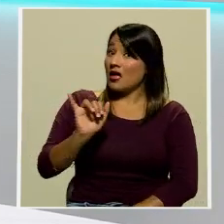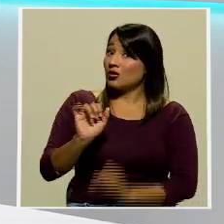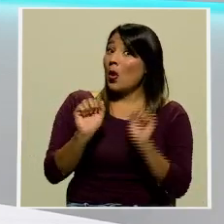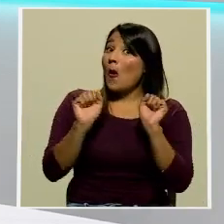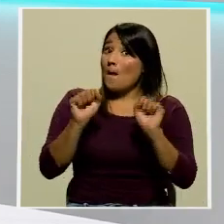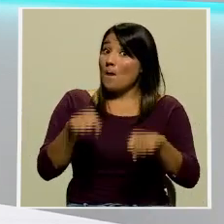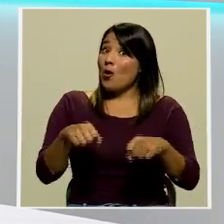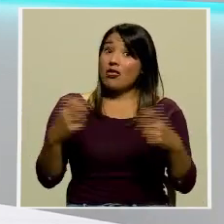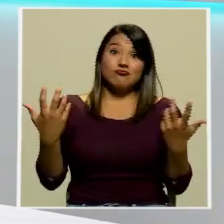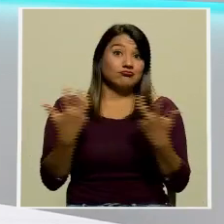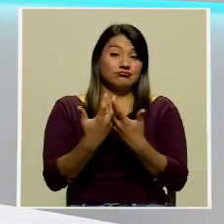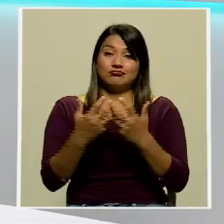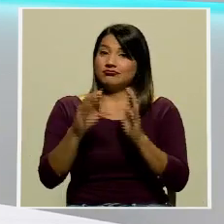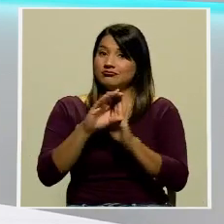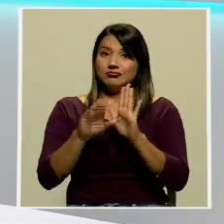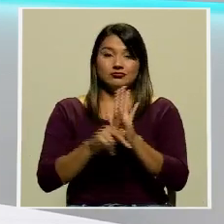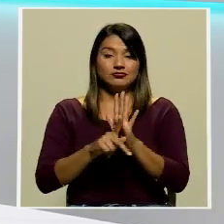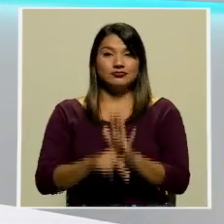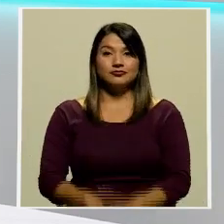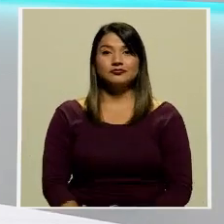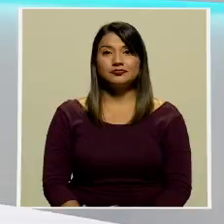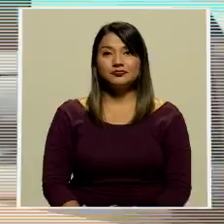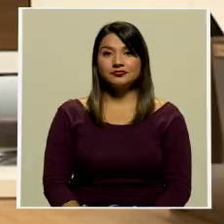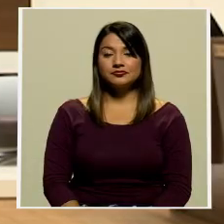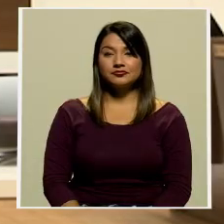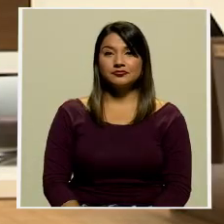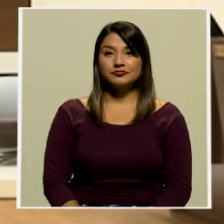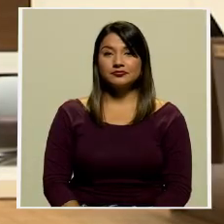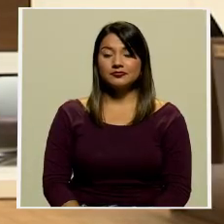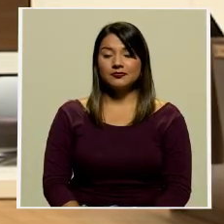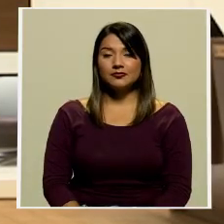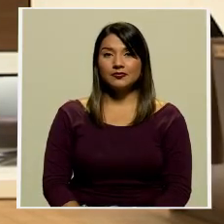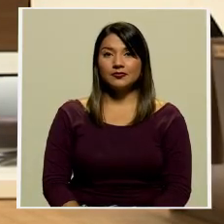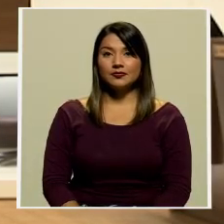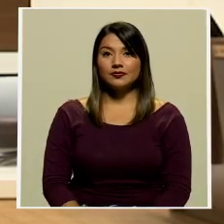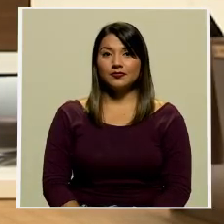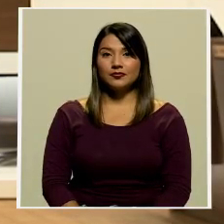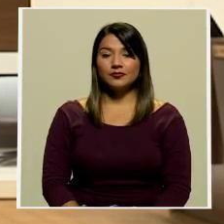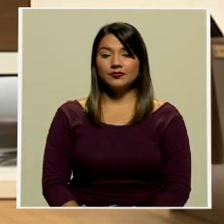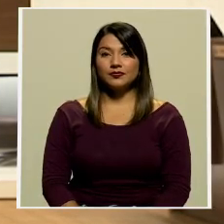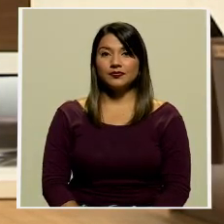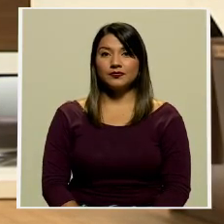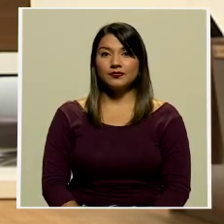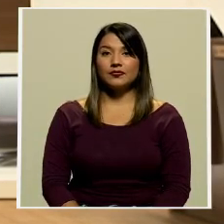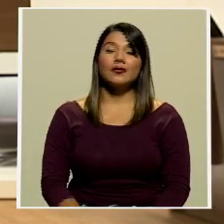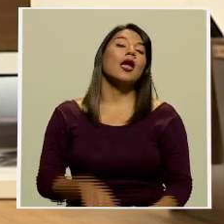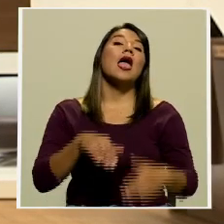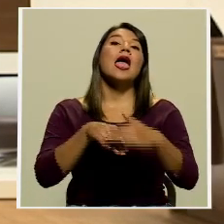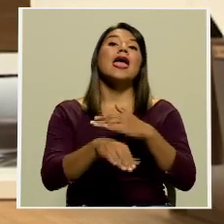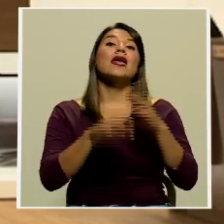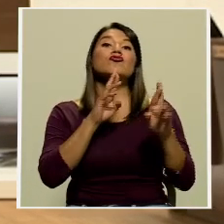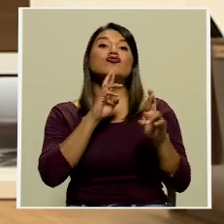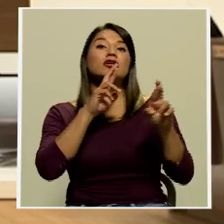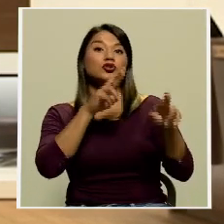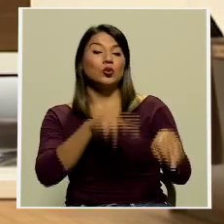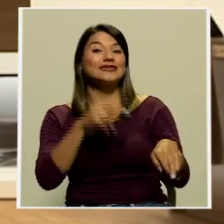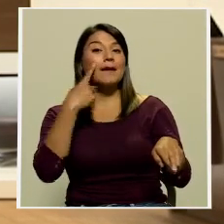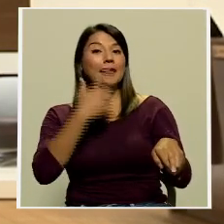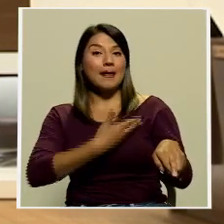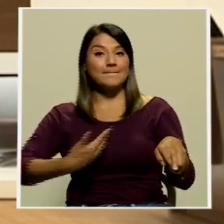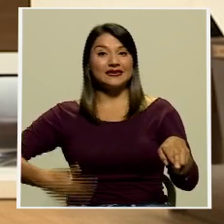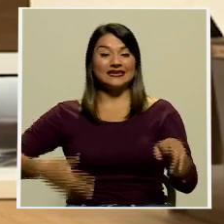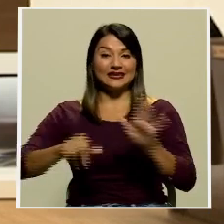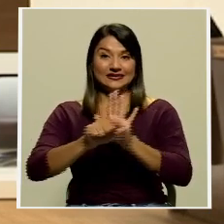podría ser inconstitucional. En una respuesta al presidente del Congreso,